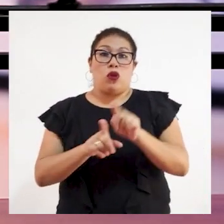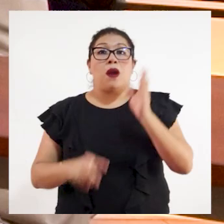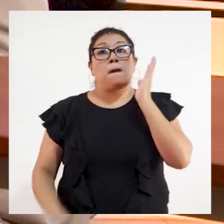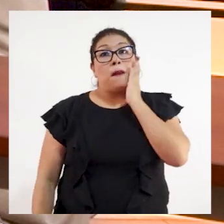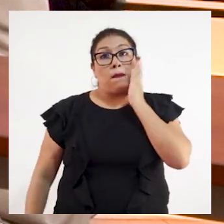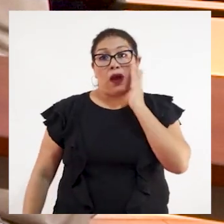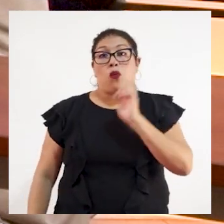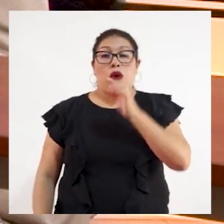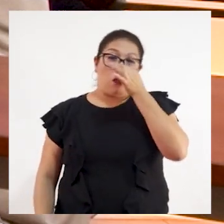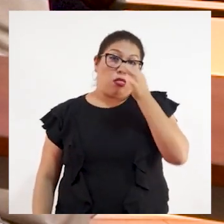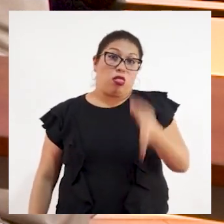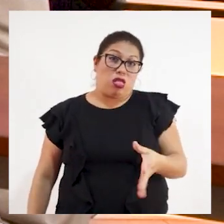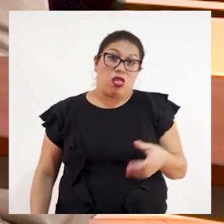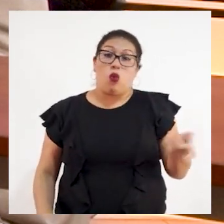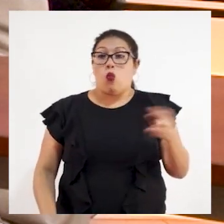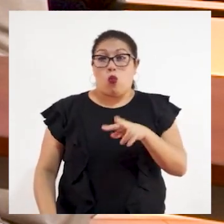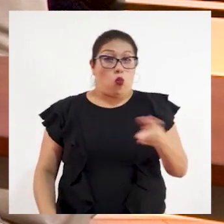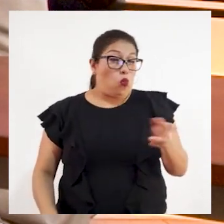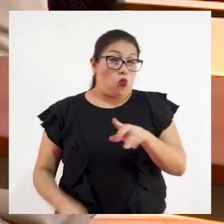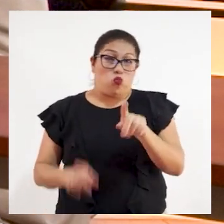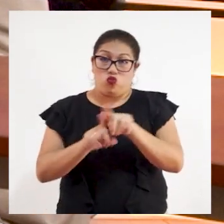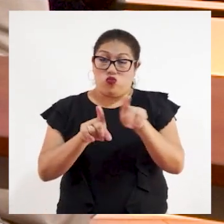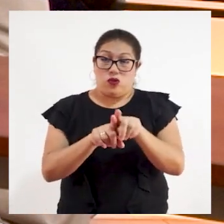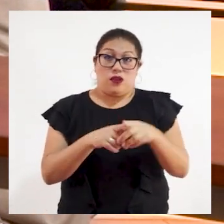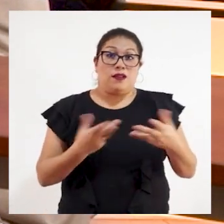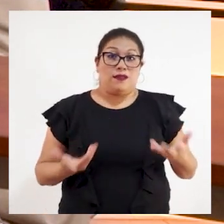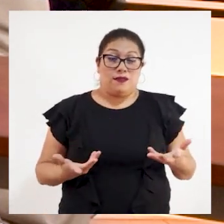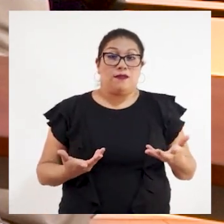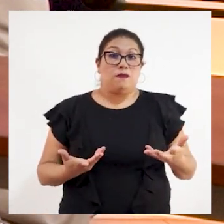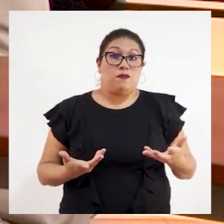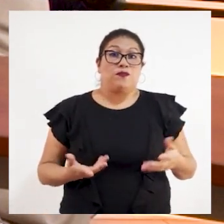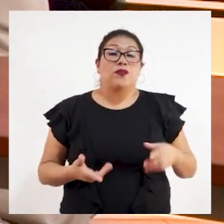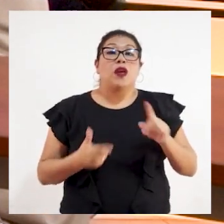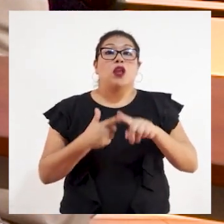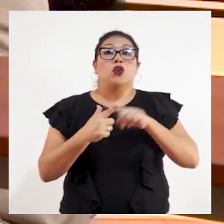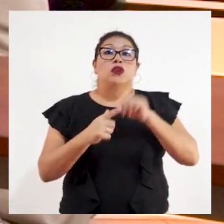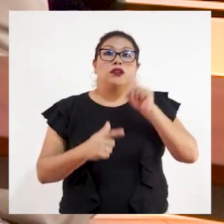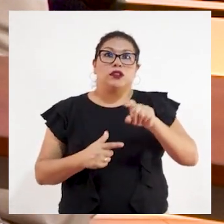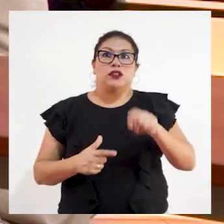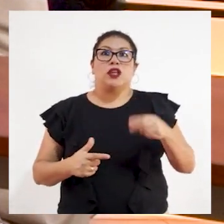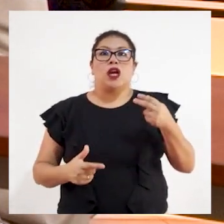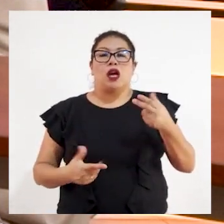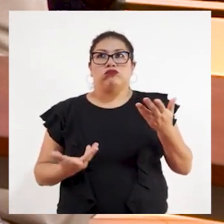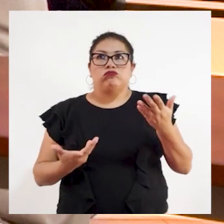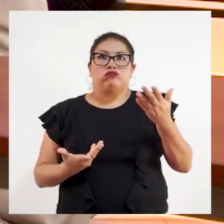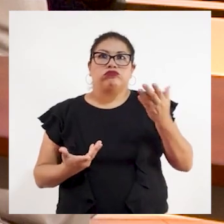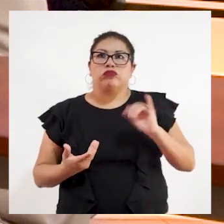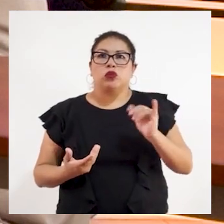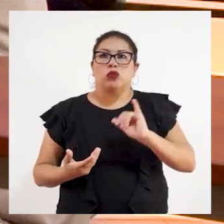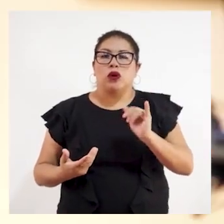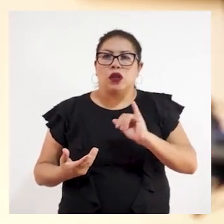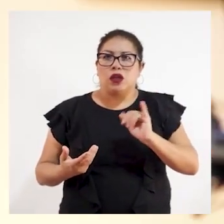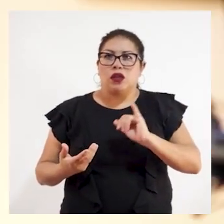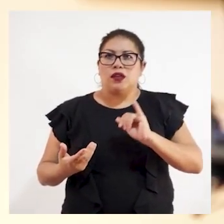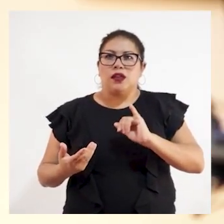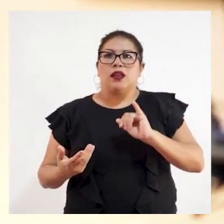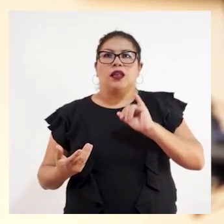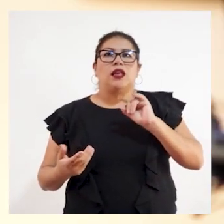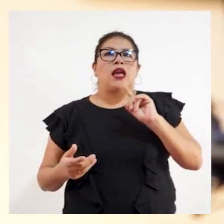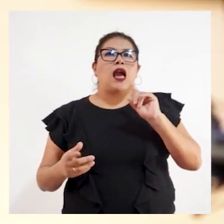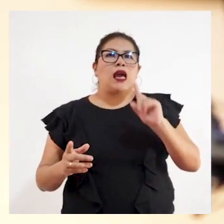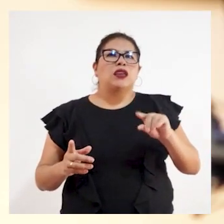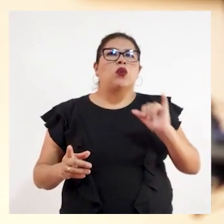también ¿no? hay. Y va a abandonar al niño, no está con su hijo. Claro, entonces lo que hay que agregar aquí, que